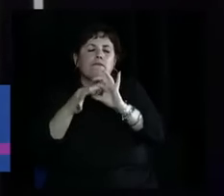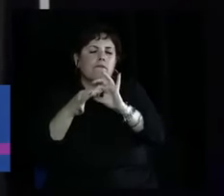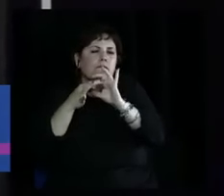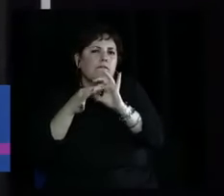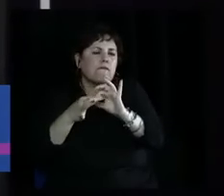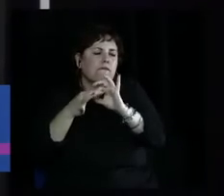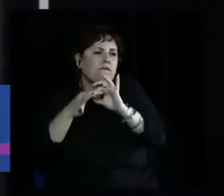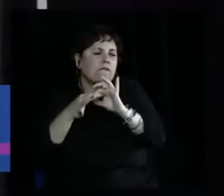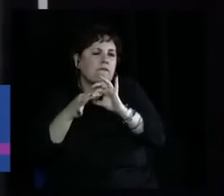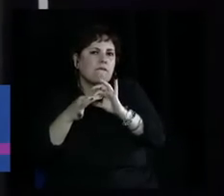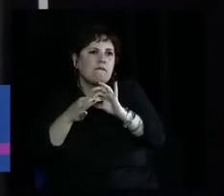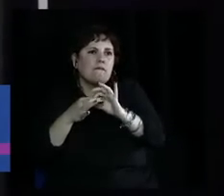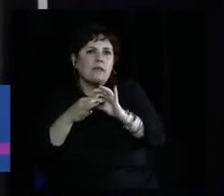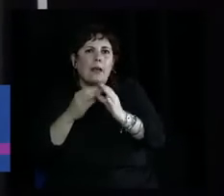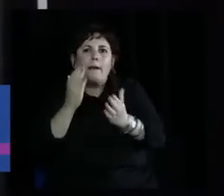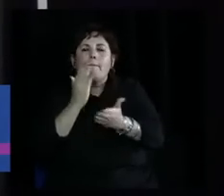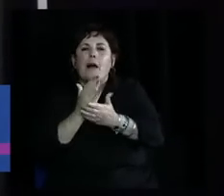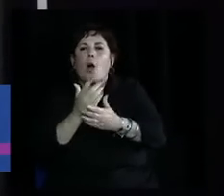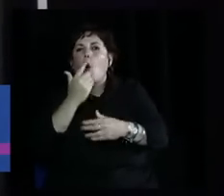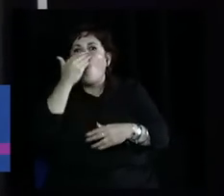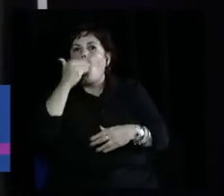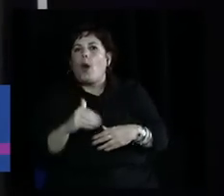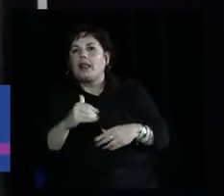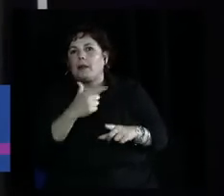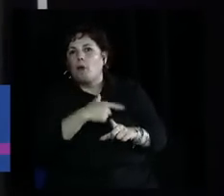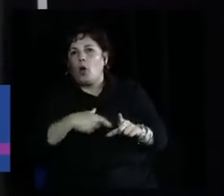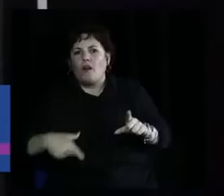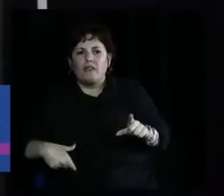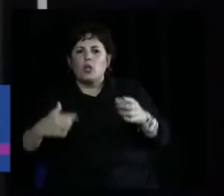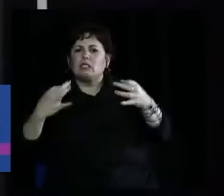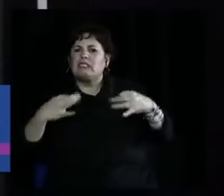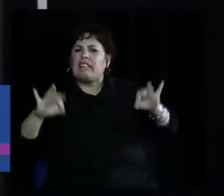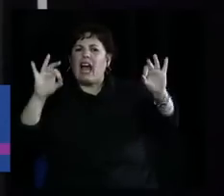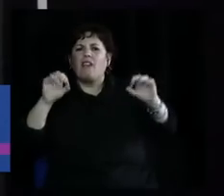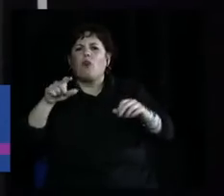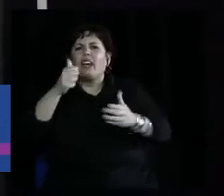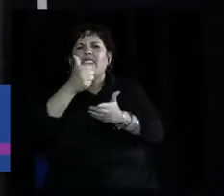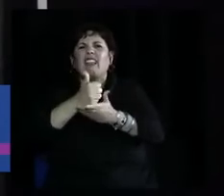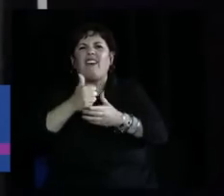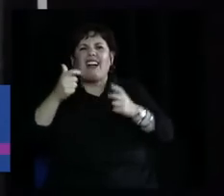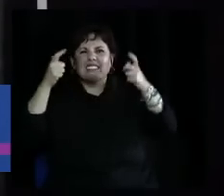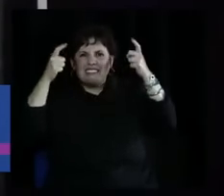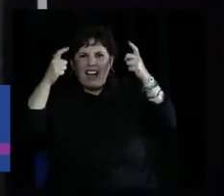y sobre todo en los últimos gobiernos, salvo en el de Juan Manuel Santos, cuando se logró